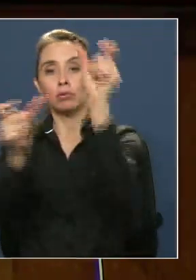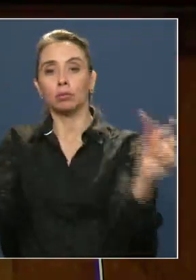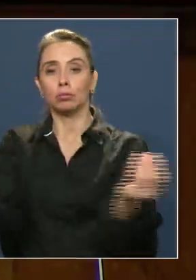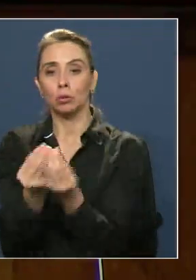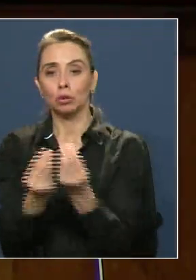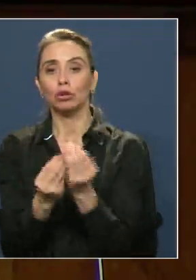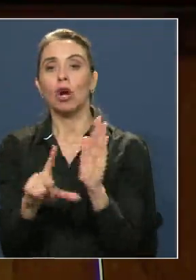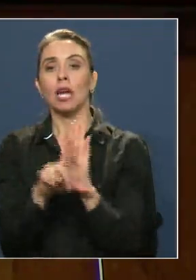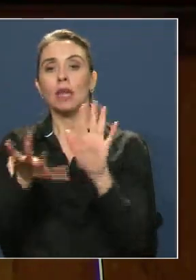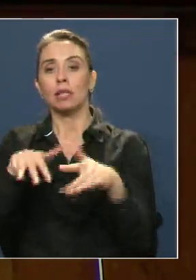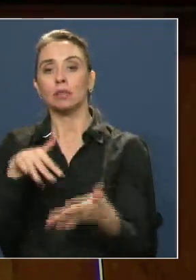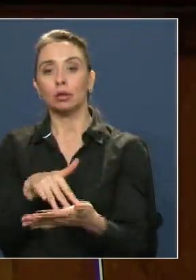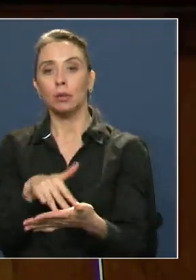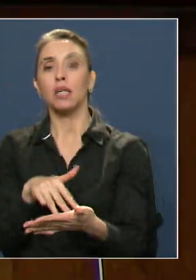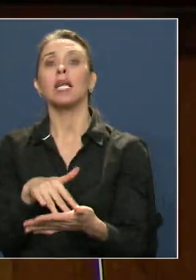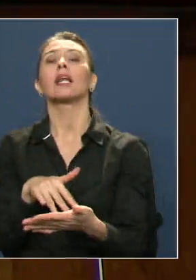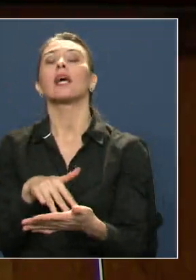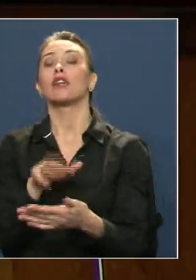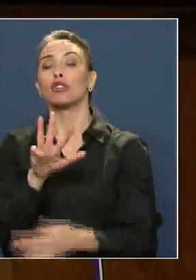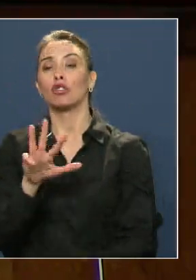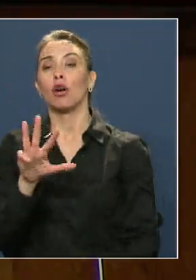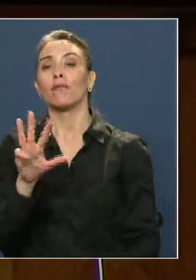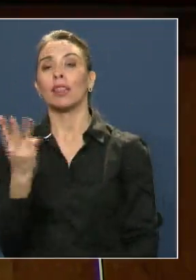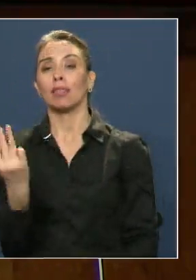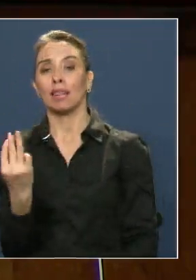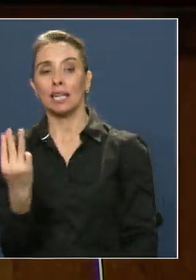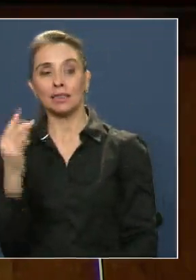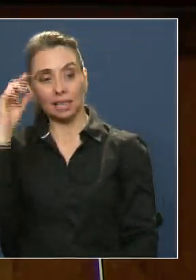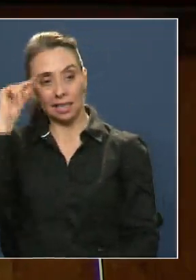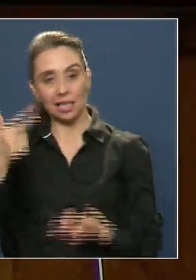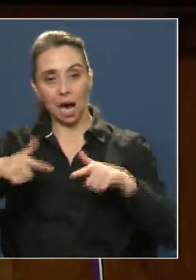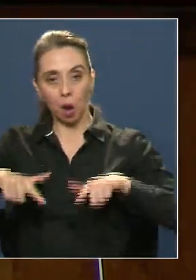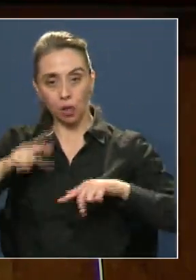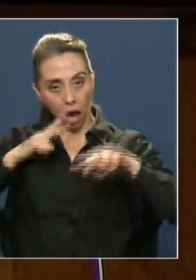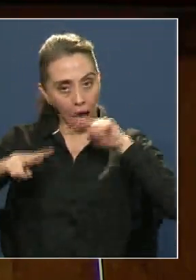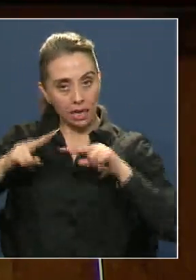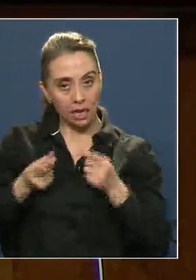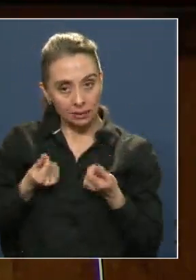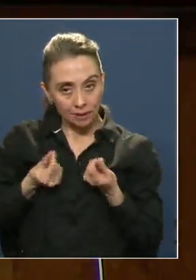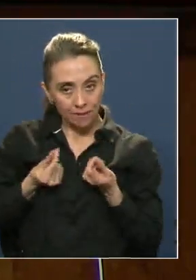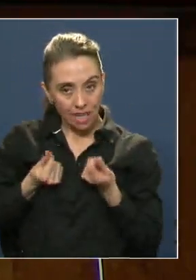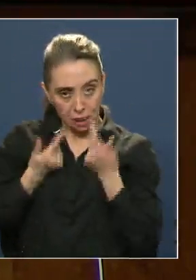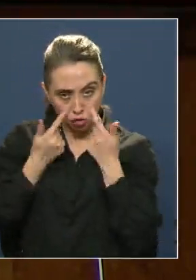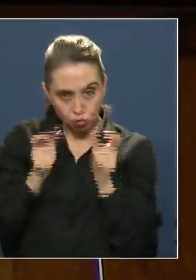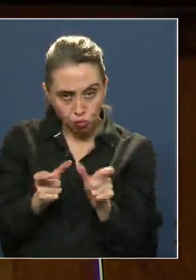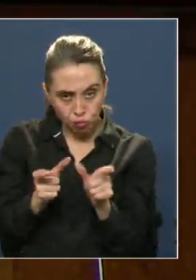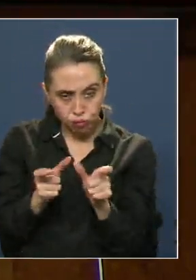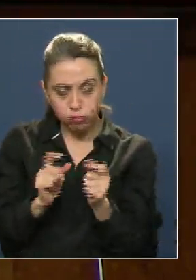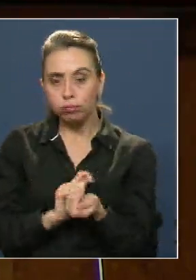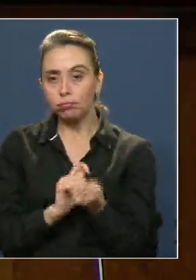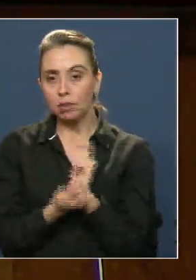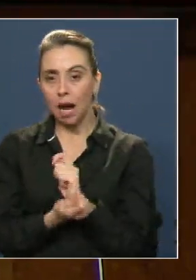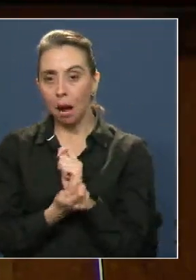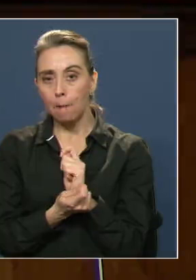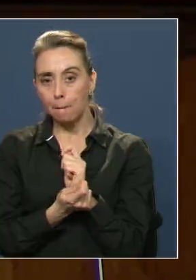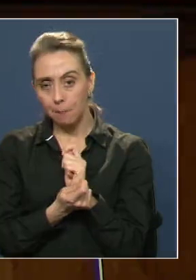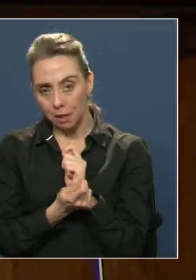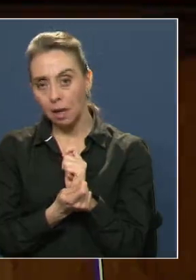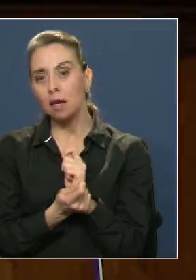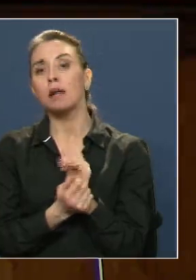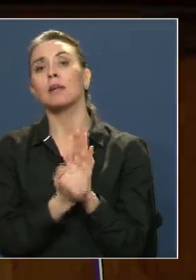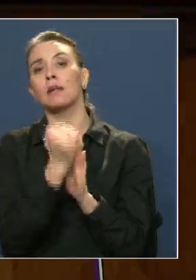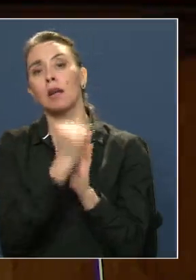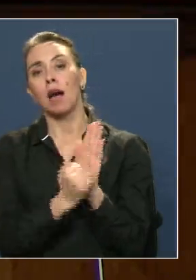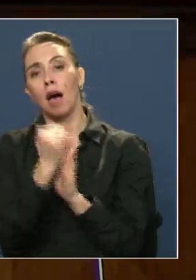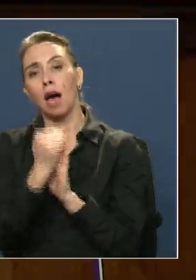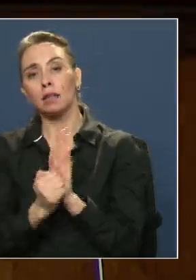ley 19.913, que crea la unidad de análisis financiero y modifica diversas disposiciones en